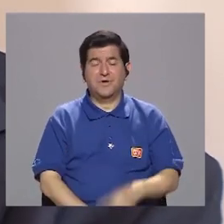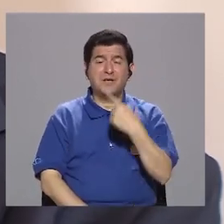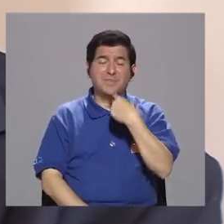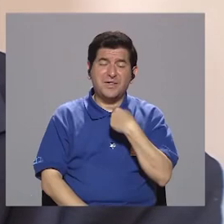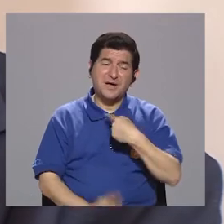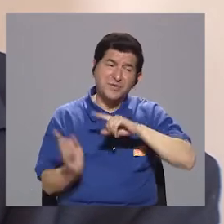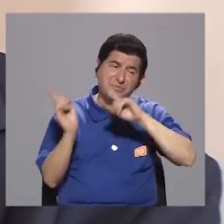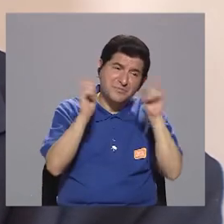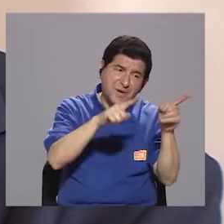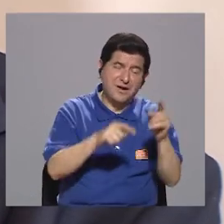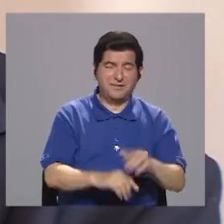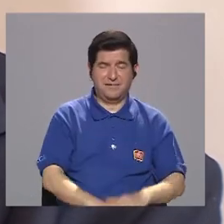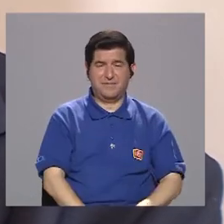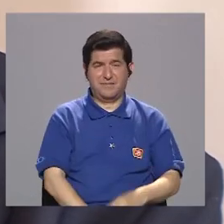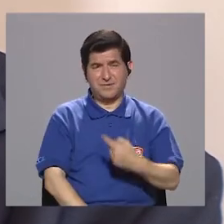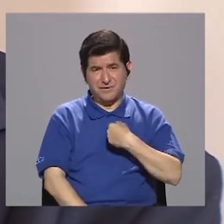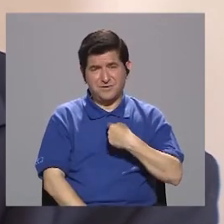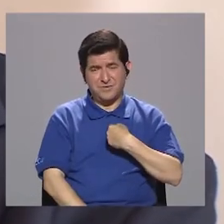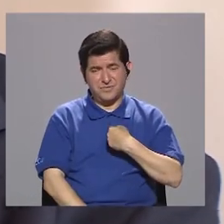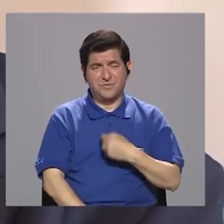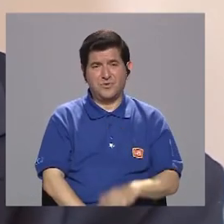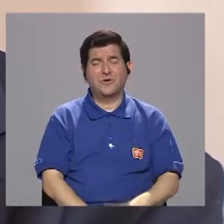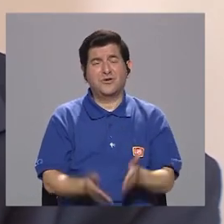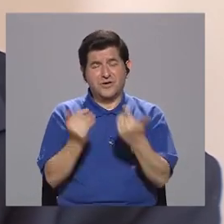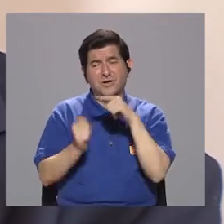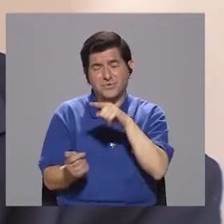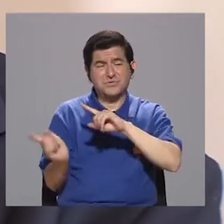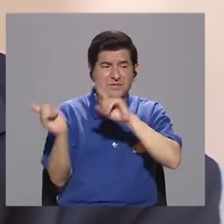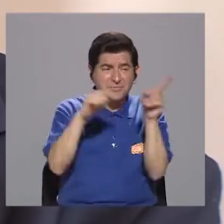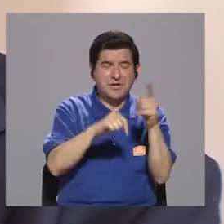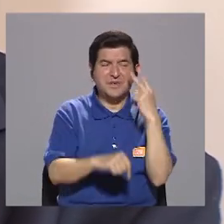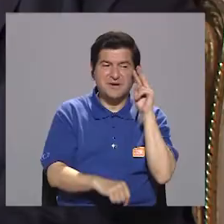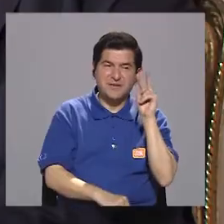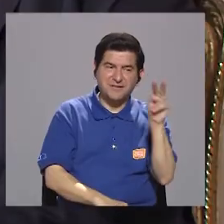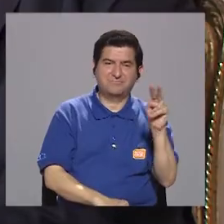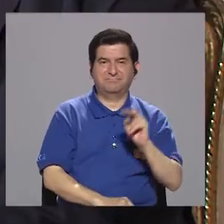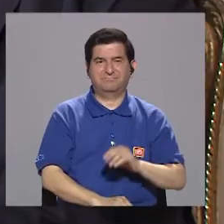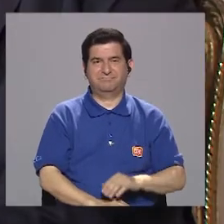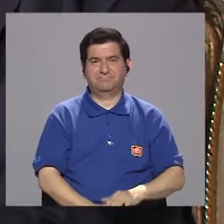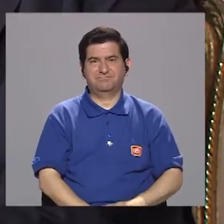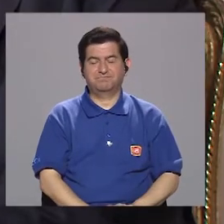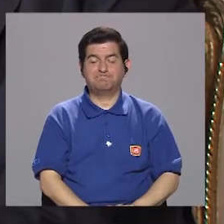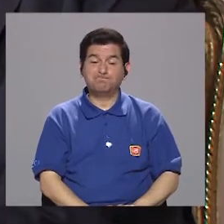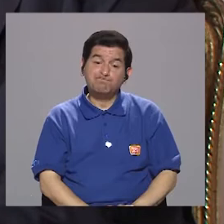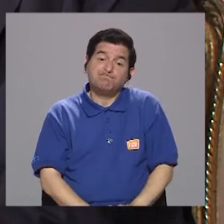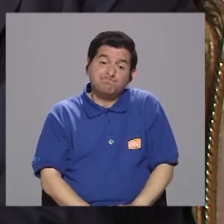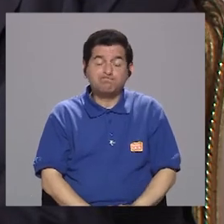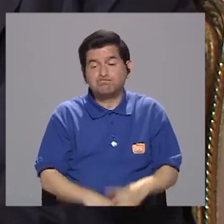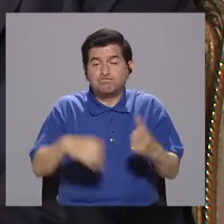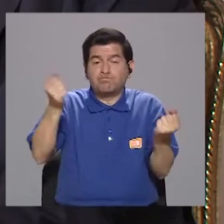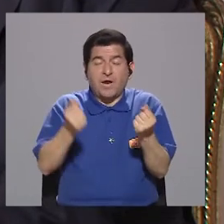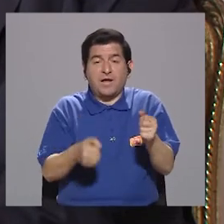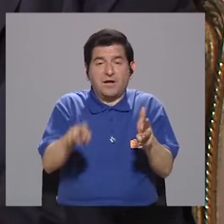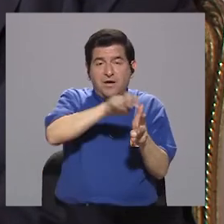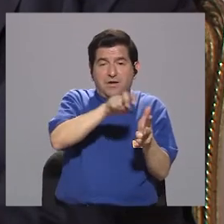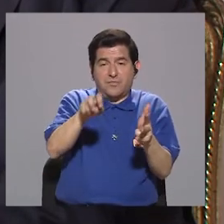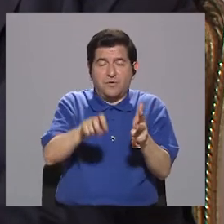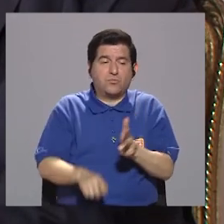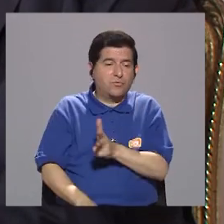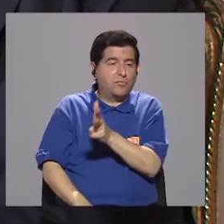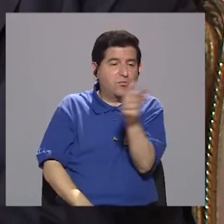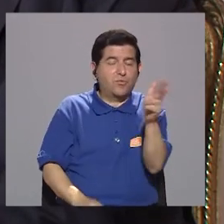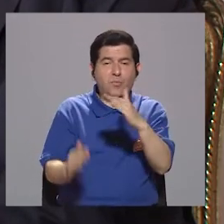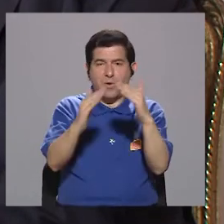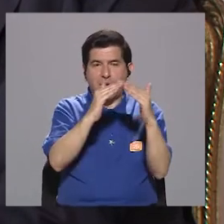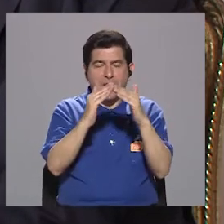a llamar, quieren que yo vaya. Y yo quiero que me lleve para ir a verlos. Y entonces nos fuimos en el carrillo que yo tenía al barrio